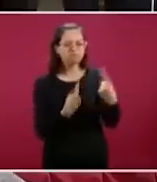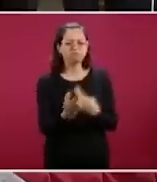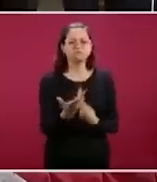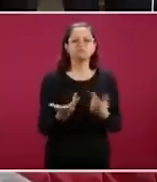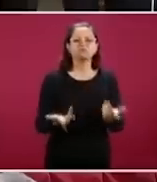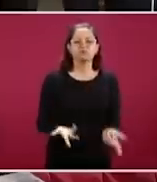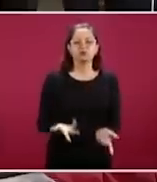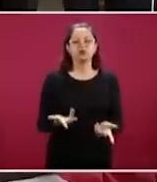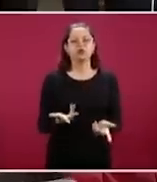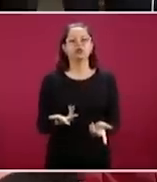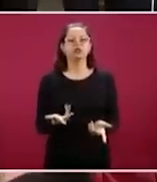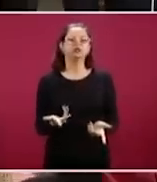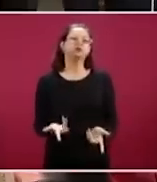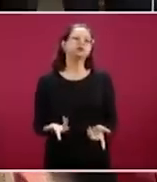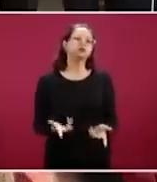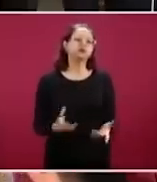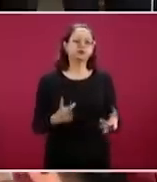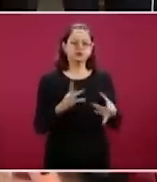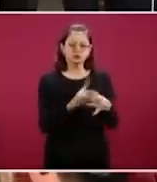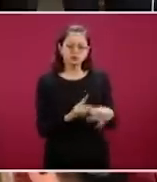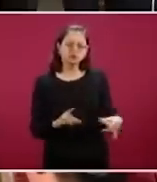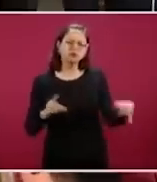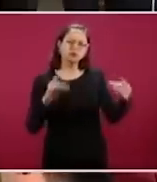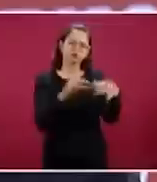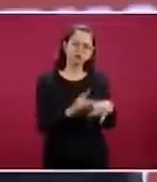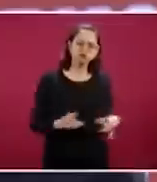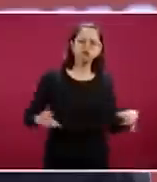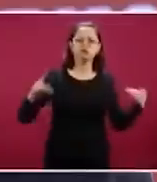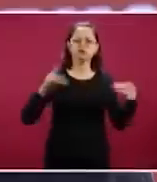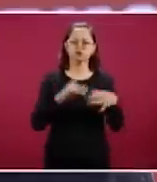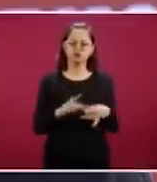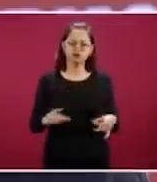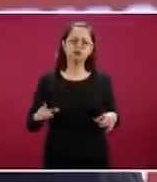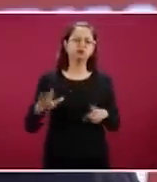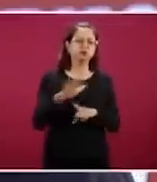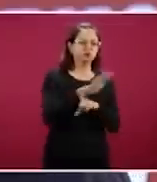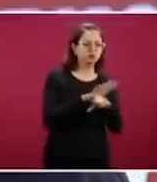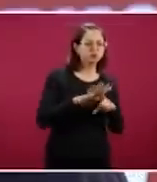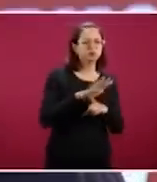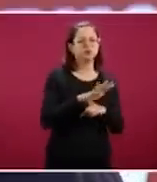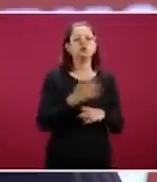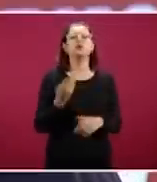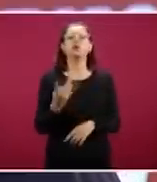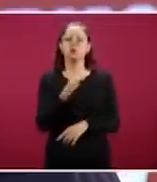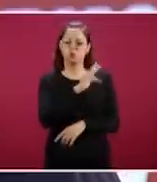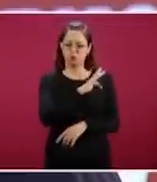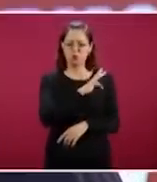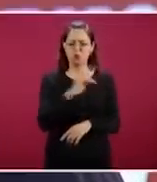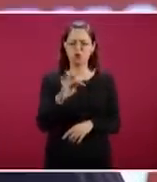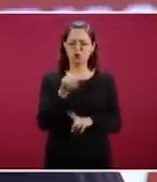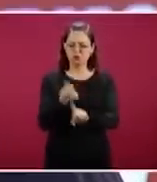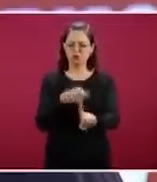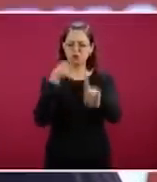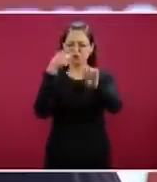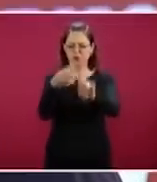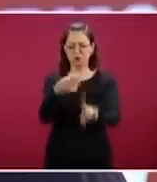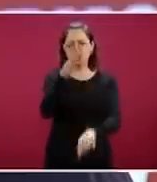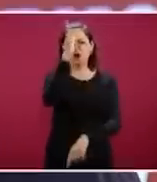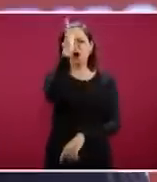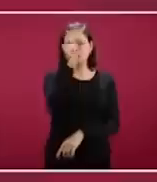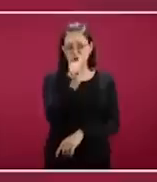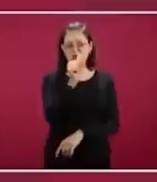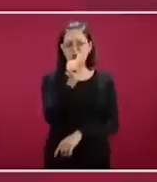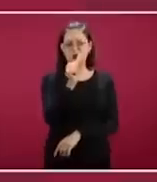la persuasión, vamos a llegar a un acuerdo